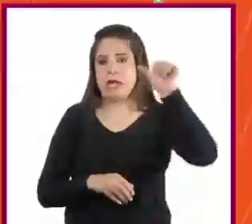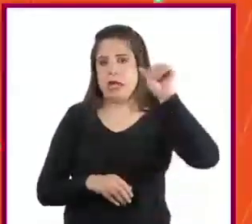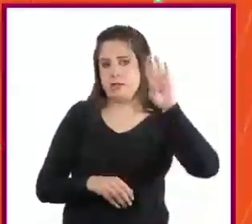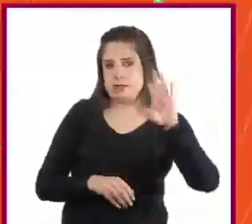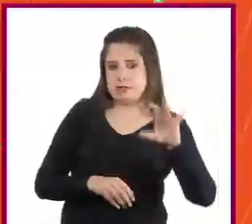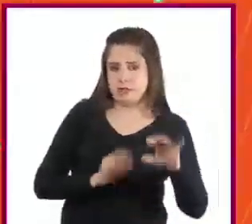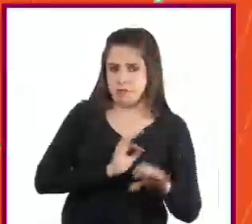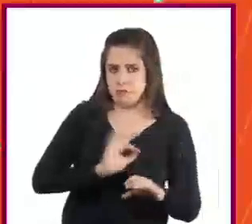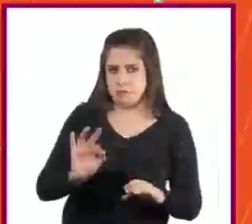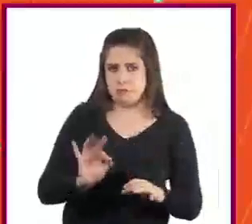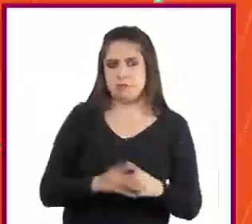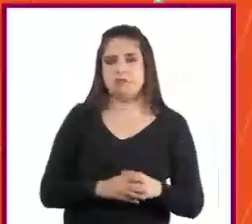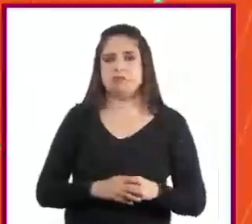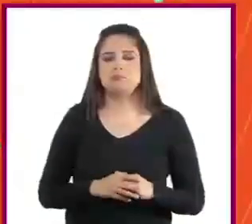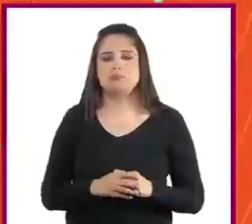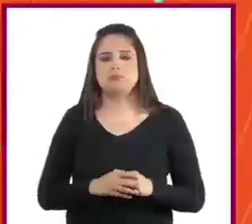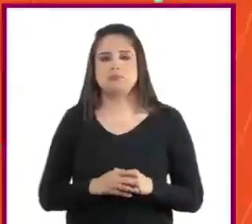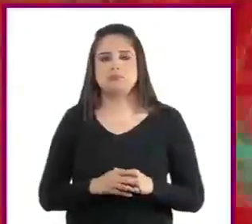incisos,